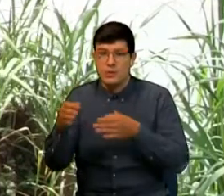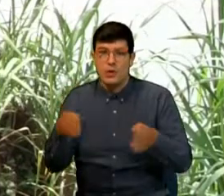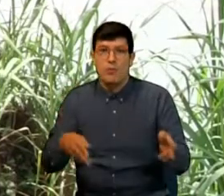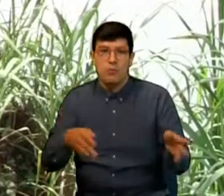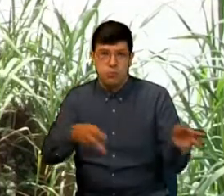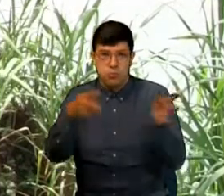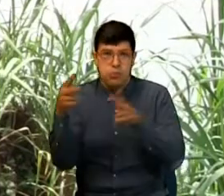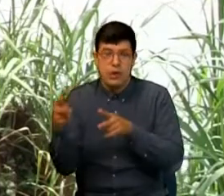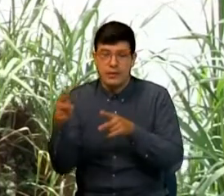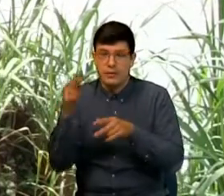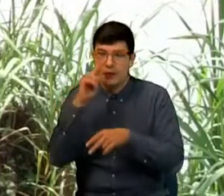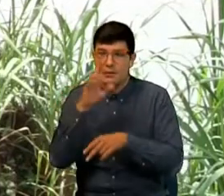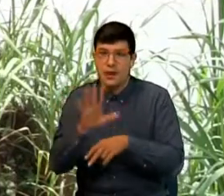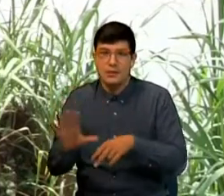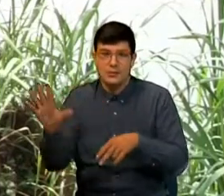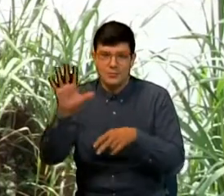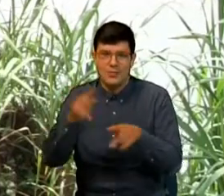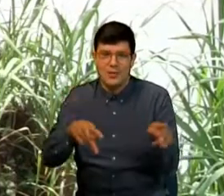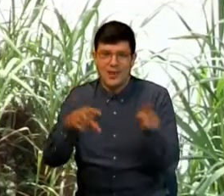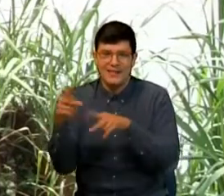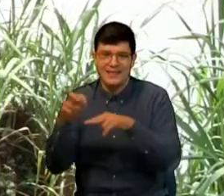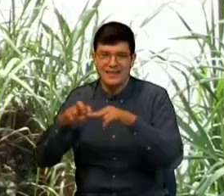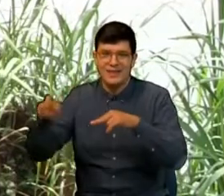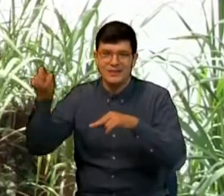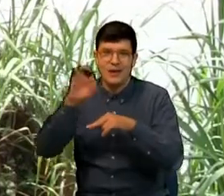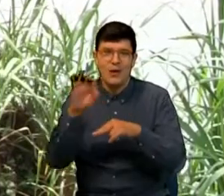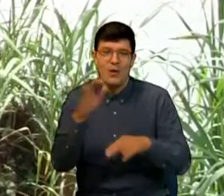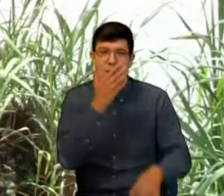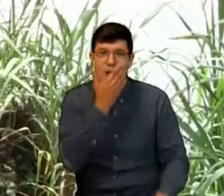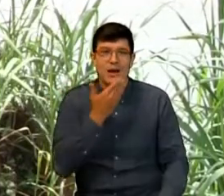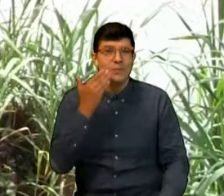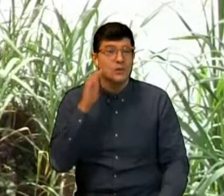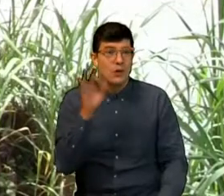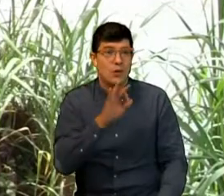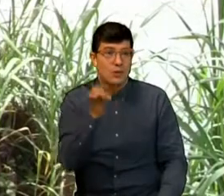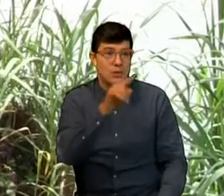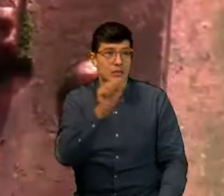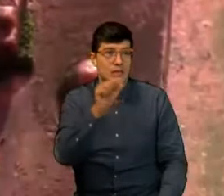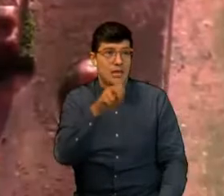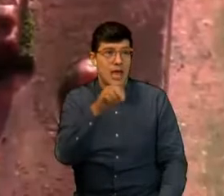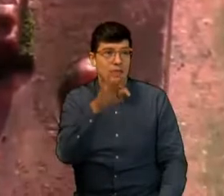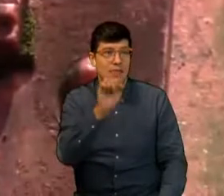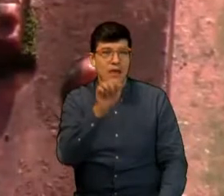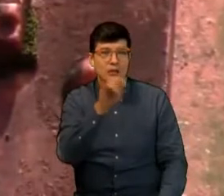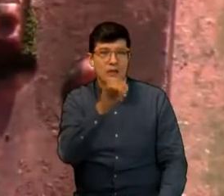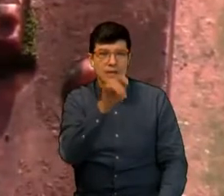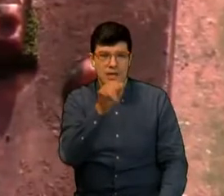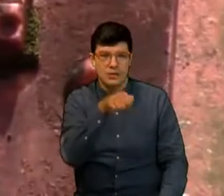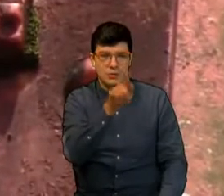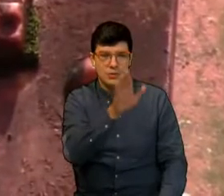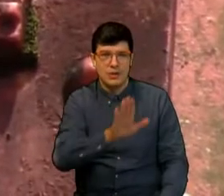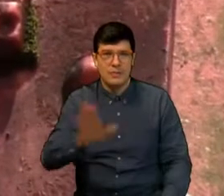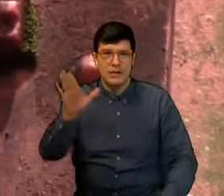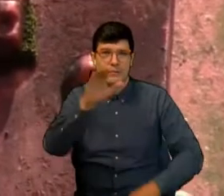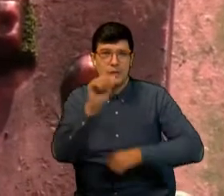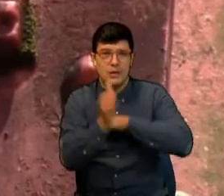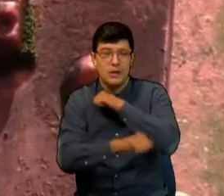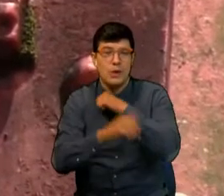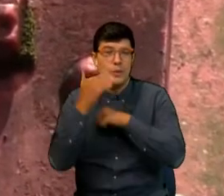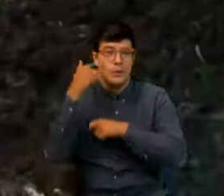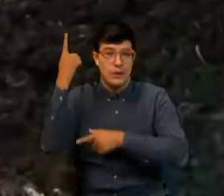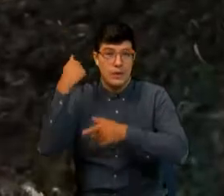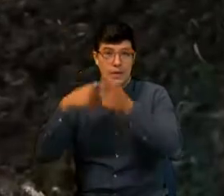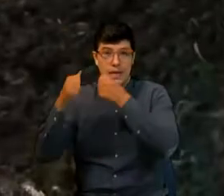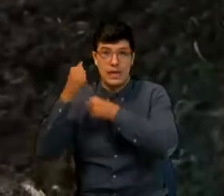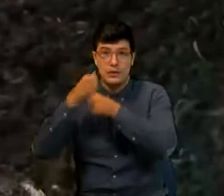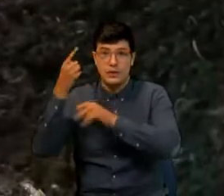en Santander y Moniquirá y Santa Sofía en el departamento de Boyacá. Desde la década del 70, el